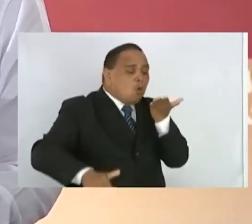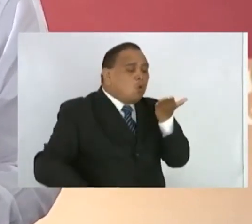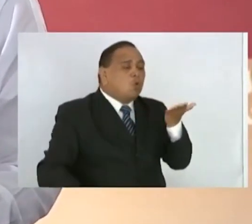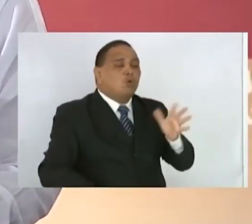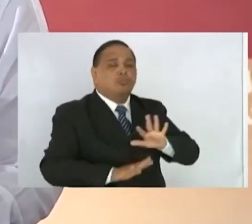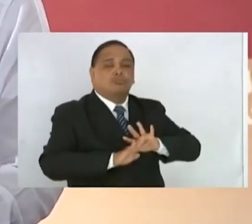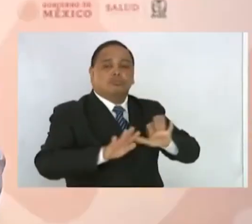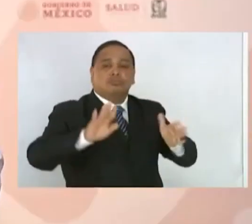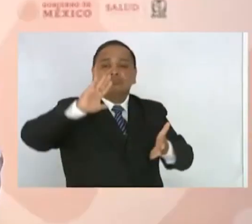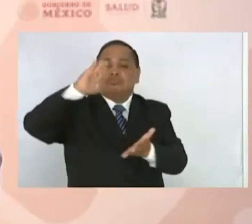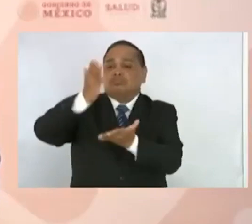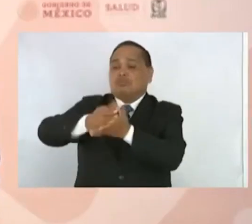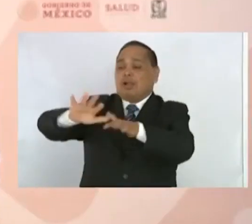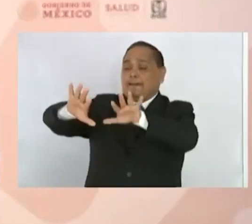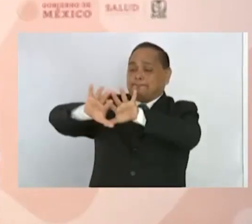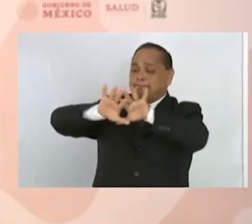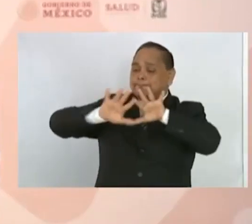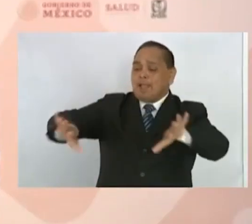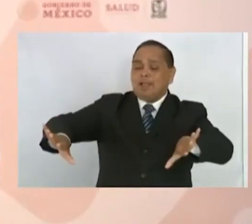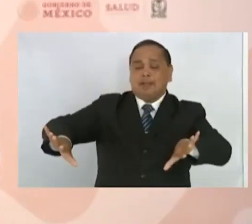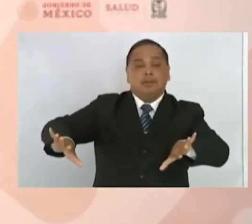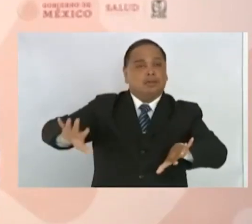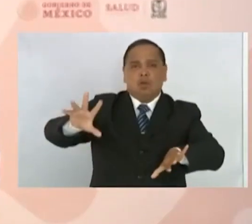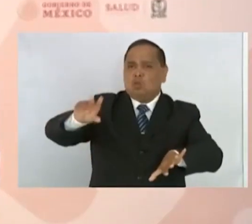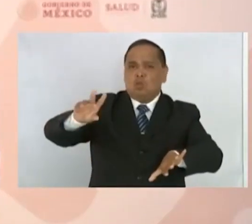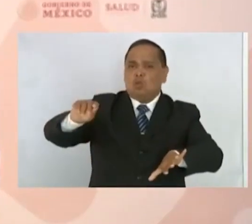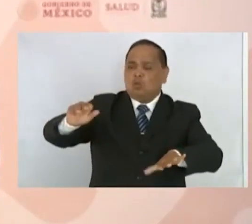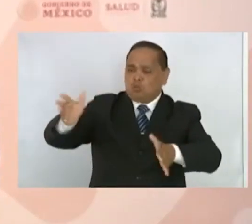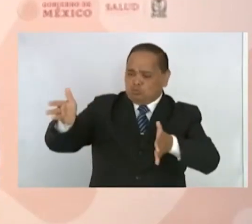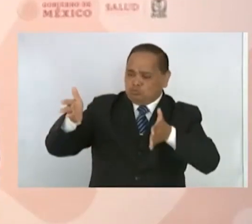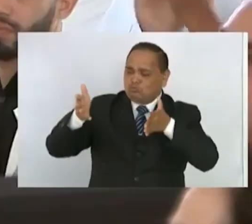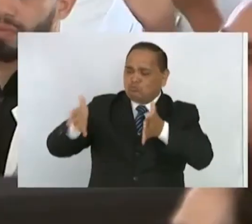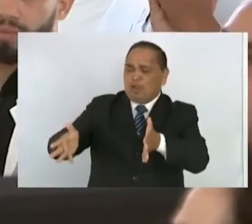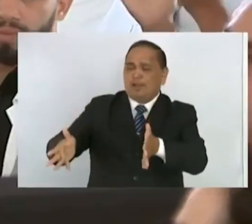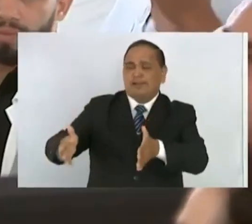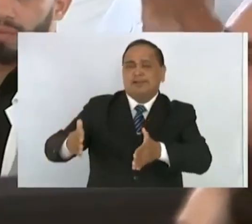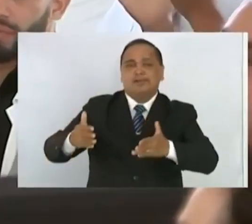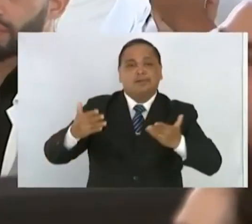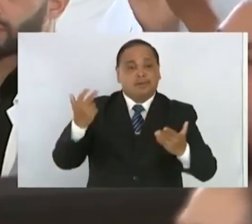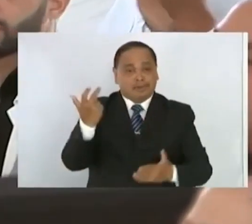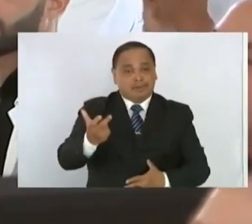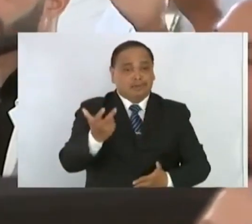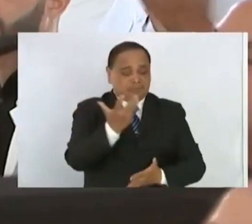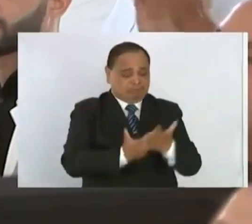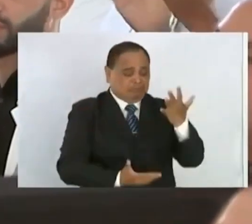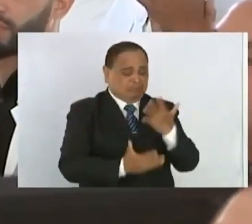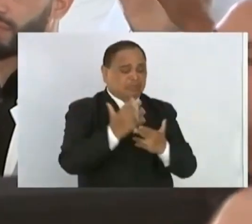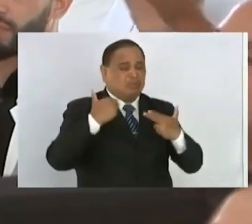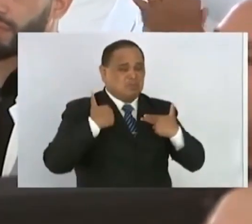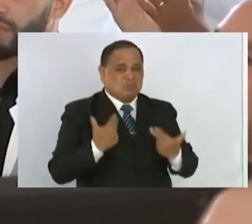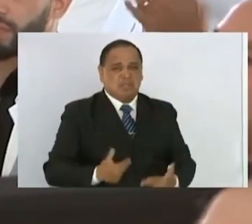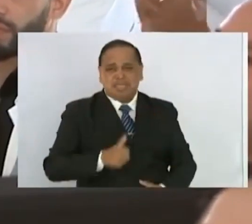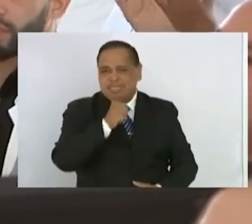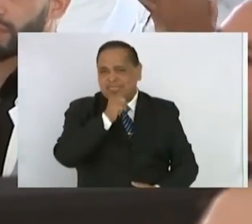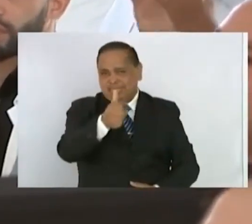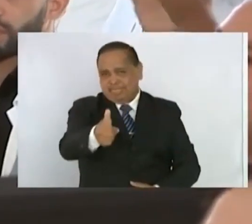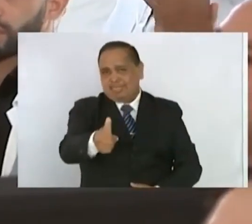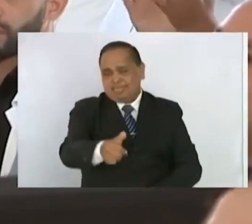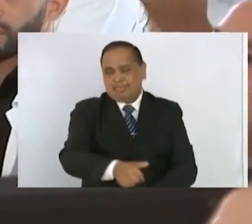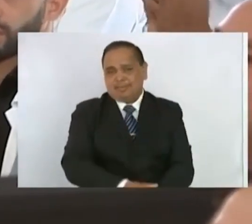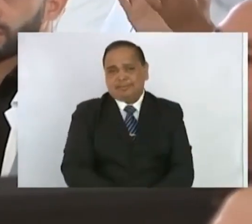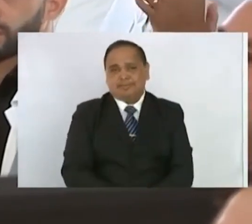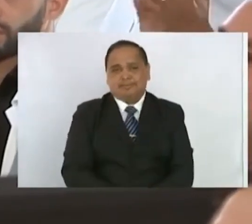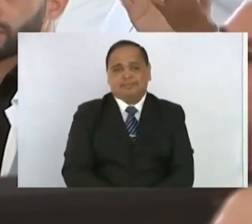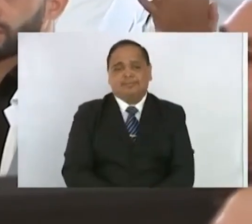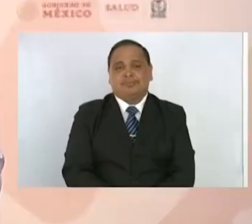posibles participantes del encuentro progresista ebrard mencionó que la instrucción del presidente es organizarlo pronto Cómo luchamos